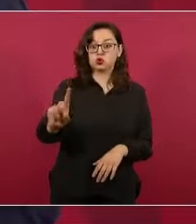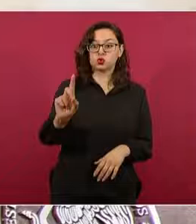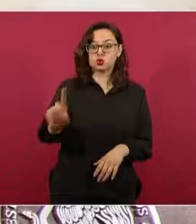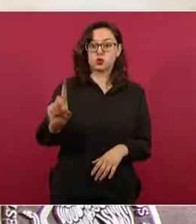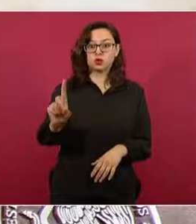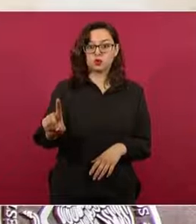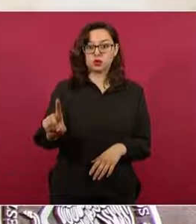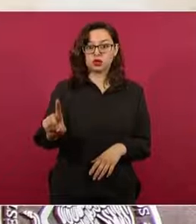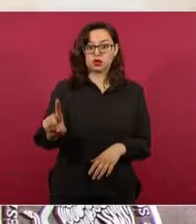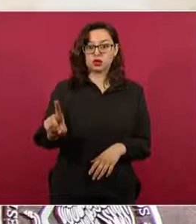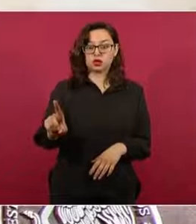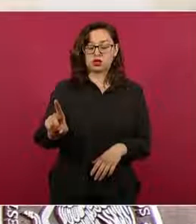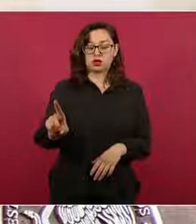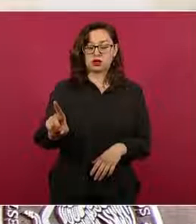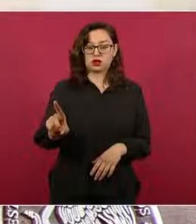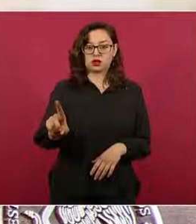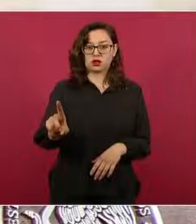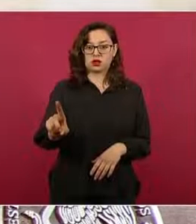sobre